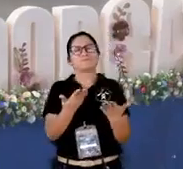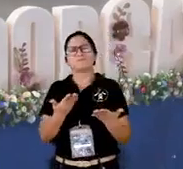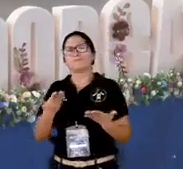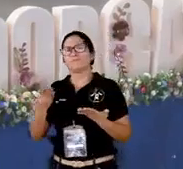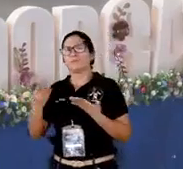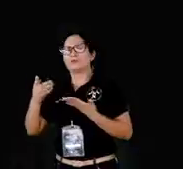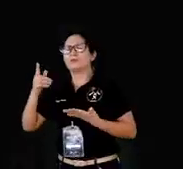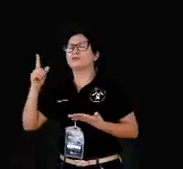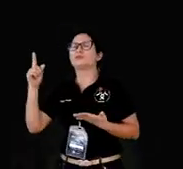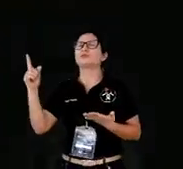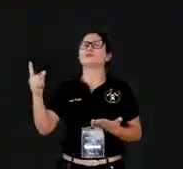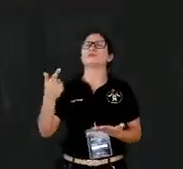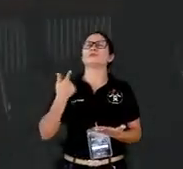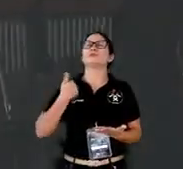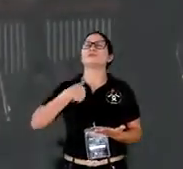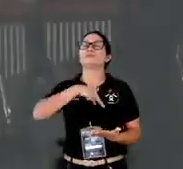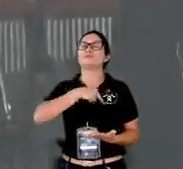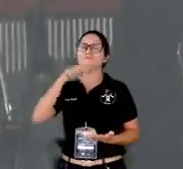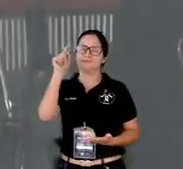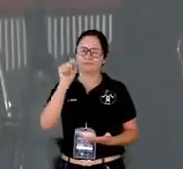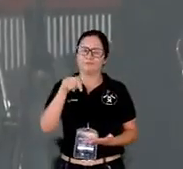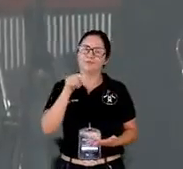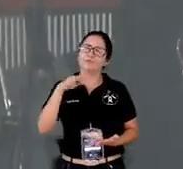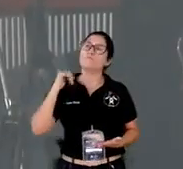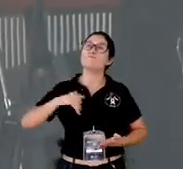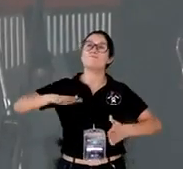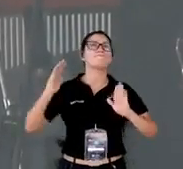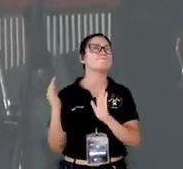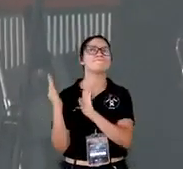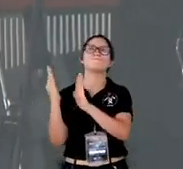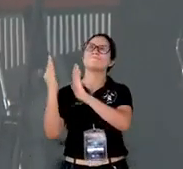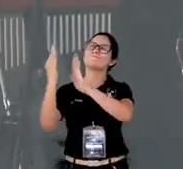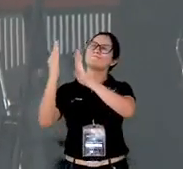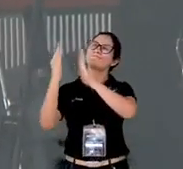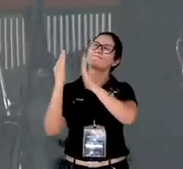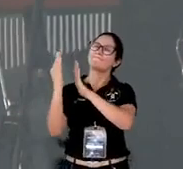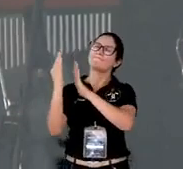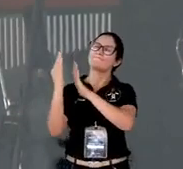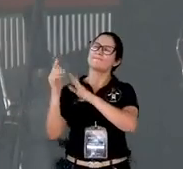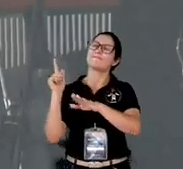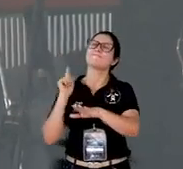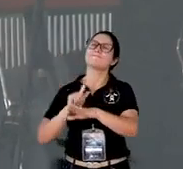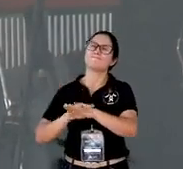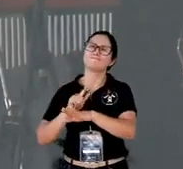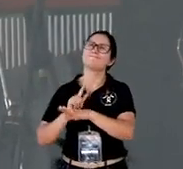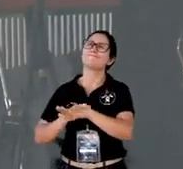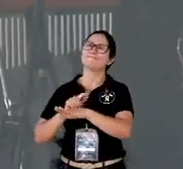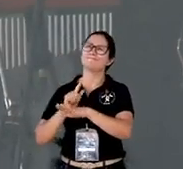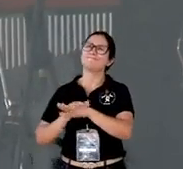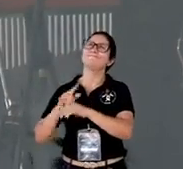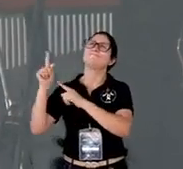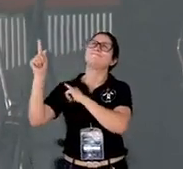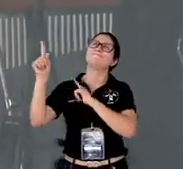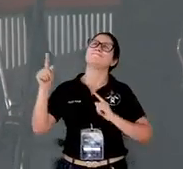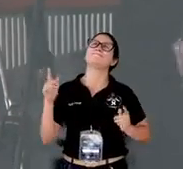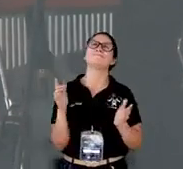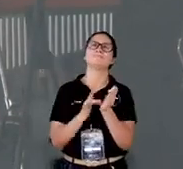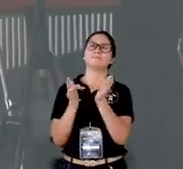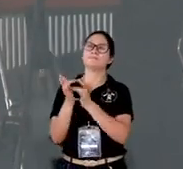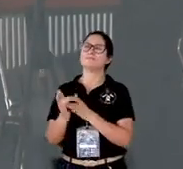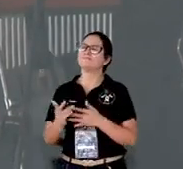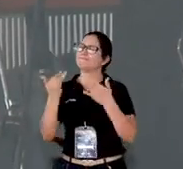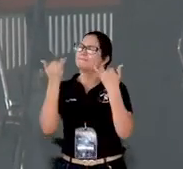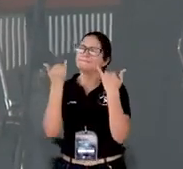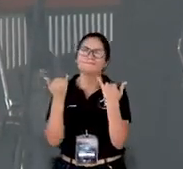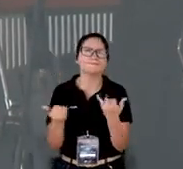Señor, que somos necesitados de tu presencia en esta hora, Señor Jesucristo.